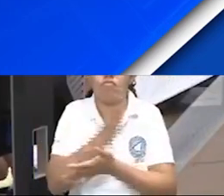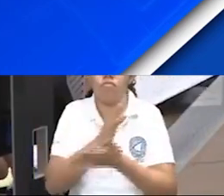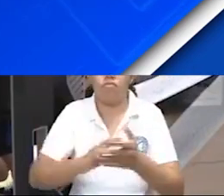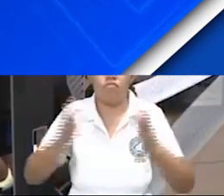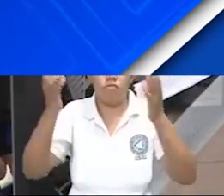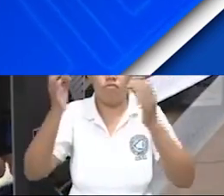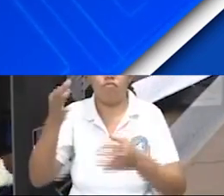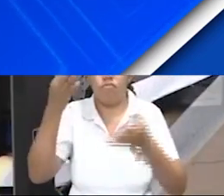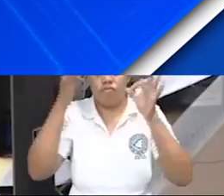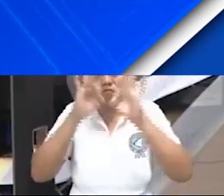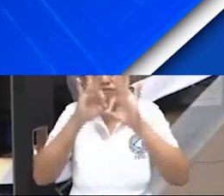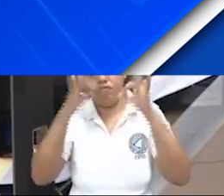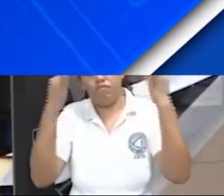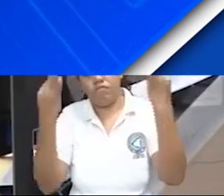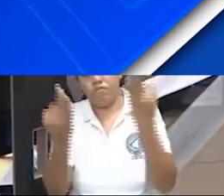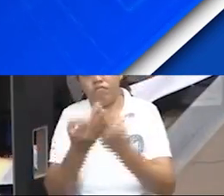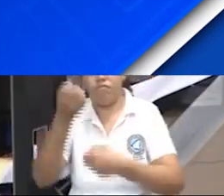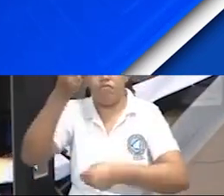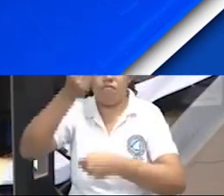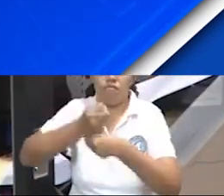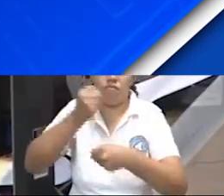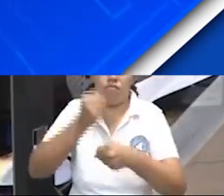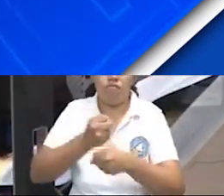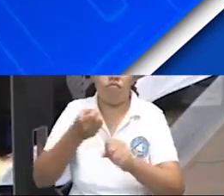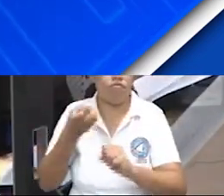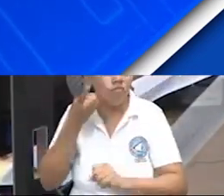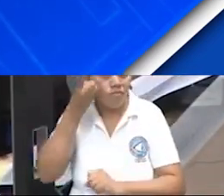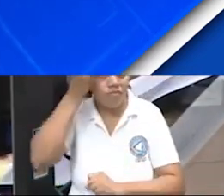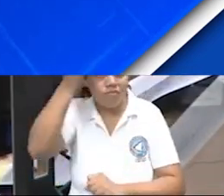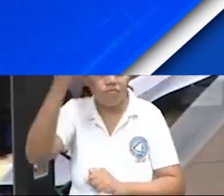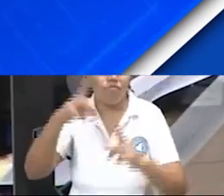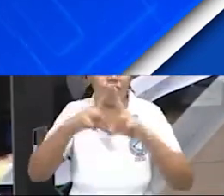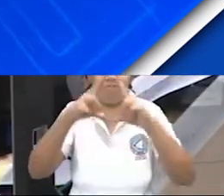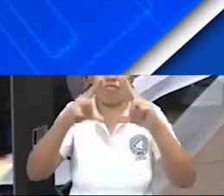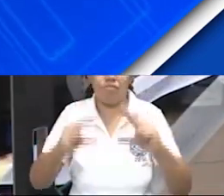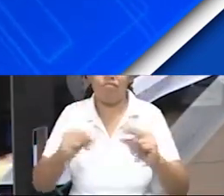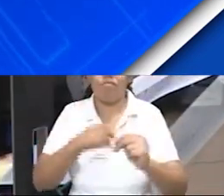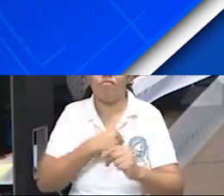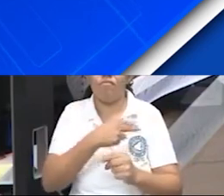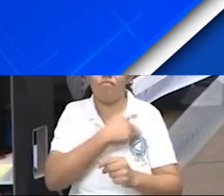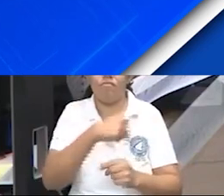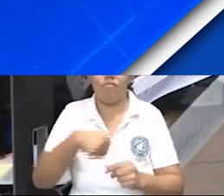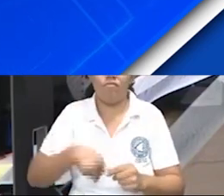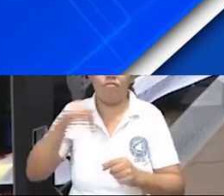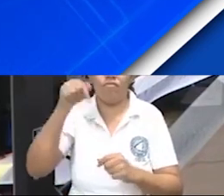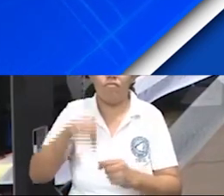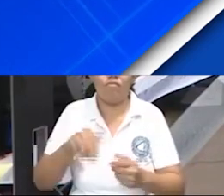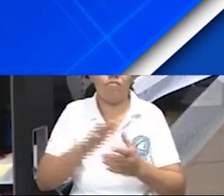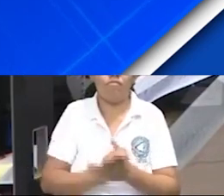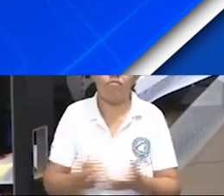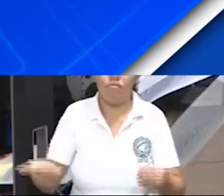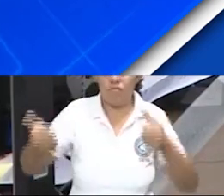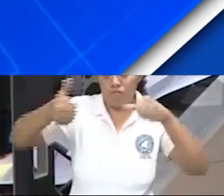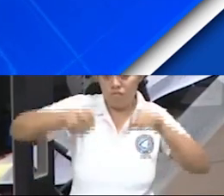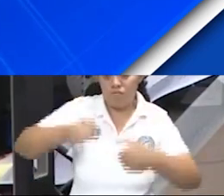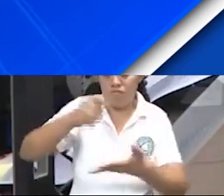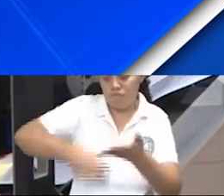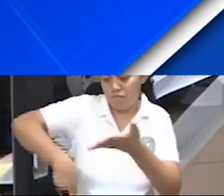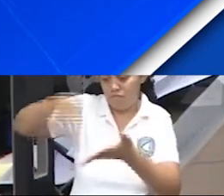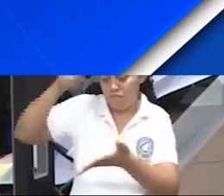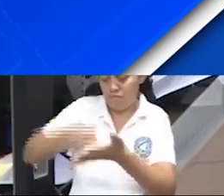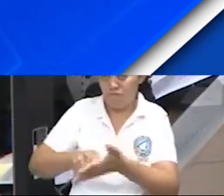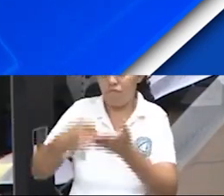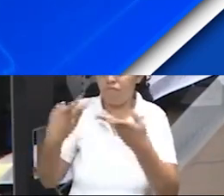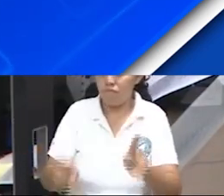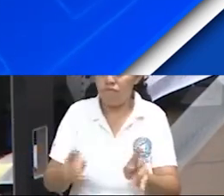familia, los trabajadores, para el desarrollo de Nicaragua. En este sentido, ambas naciones acordaron firmar este